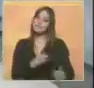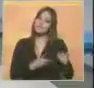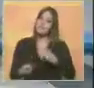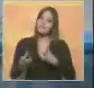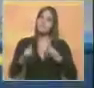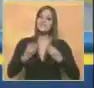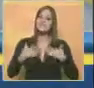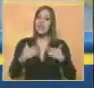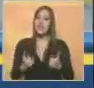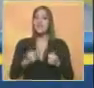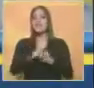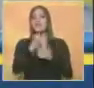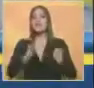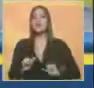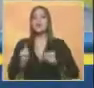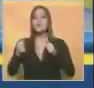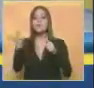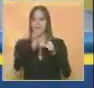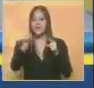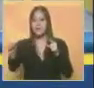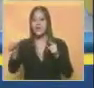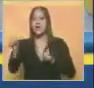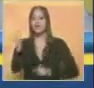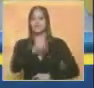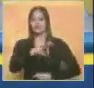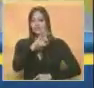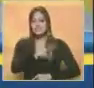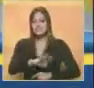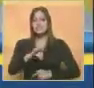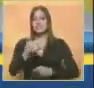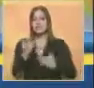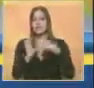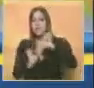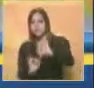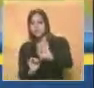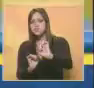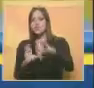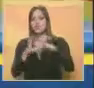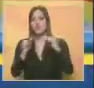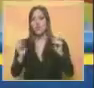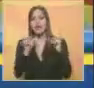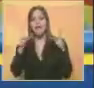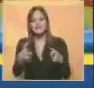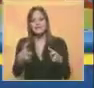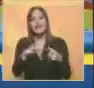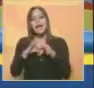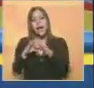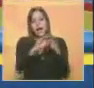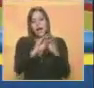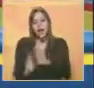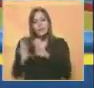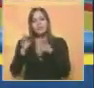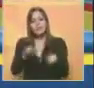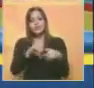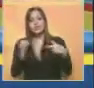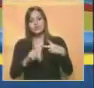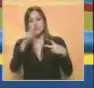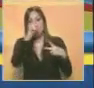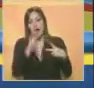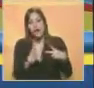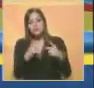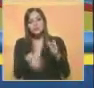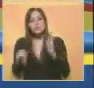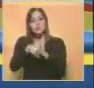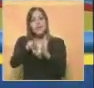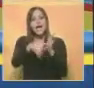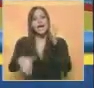Bienvenidos a Vida y Salud y feliz comienzo de semana. La Sociedad Anticancerosa de Venezuela, con el apoyo de algunos aliados y amigos, realizó por segundo año consecutivo